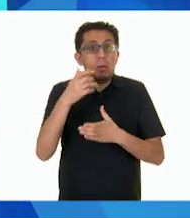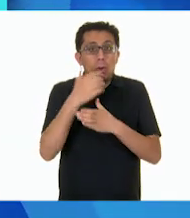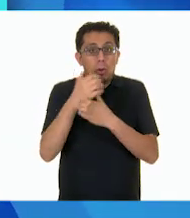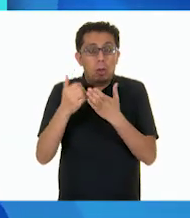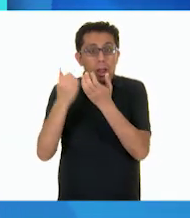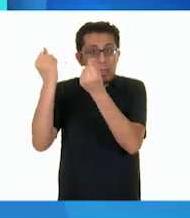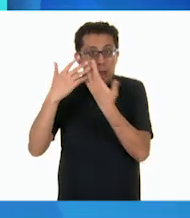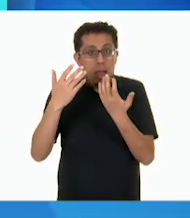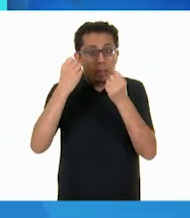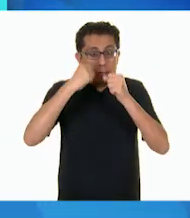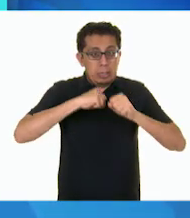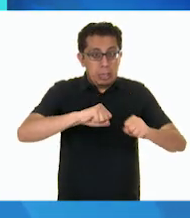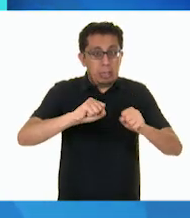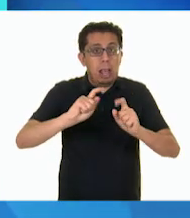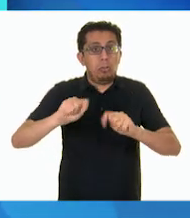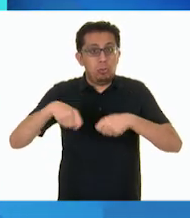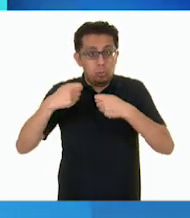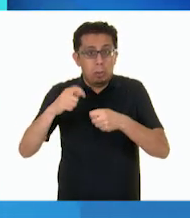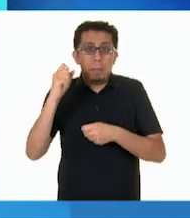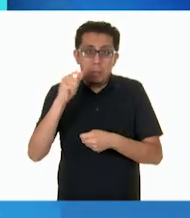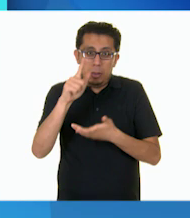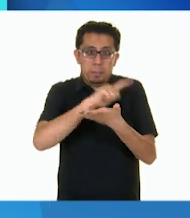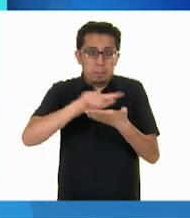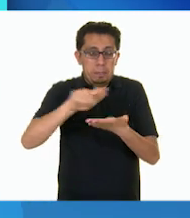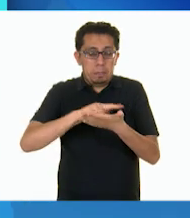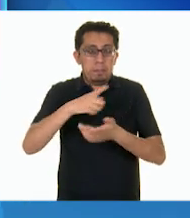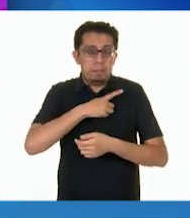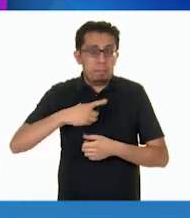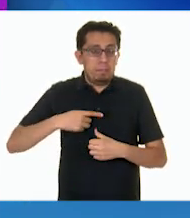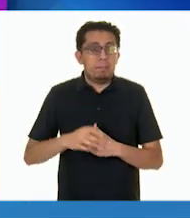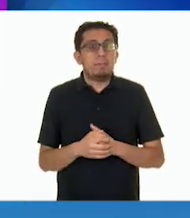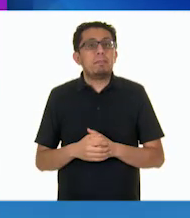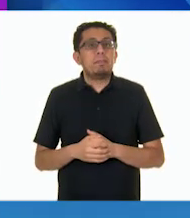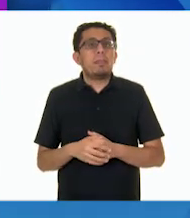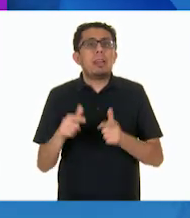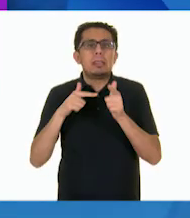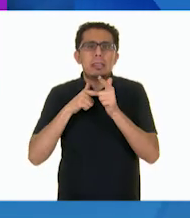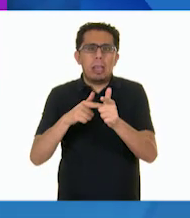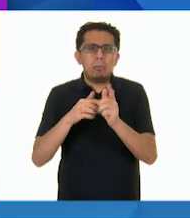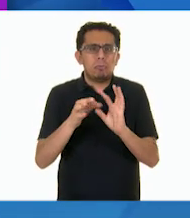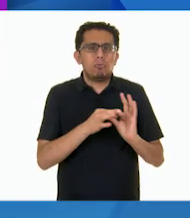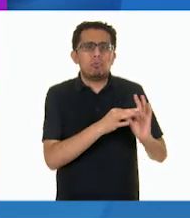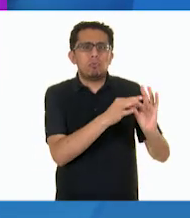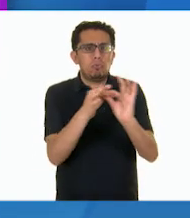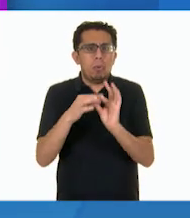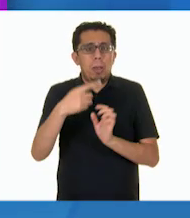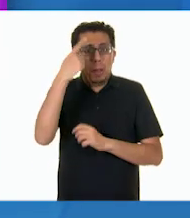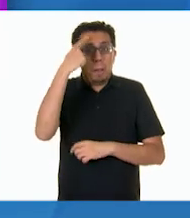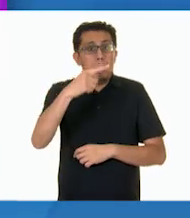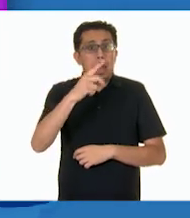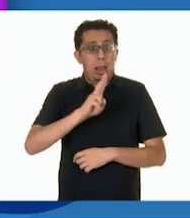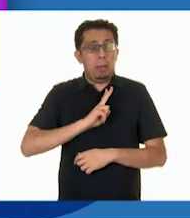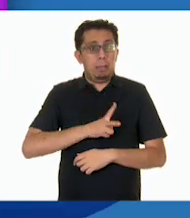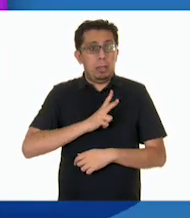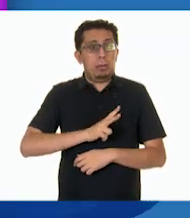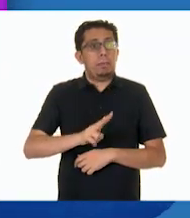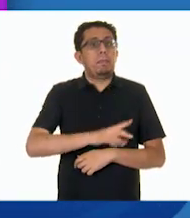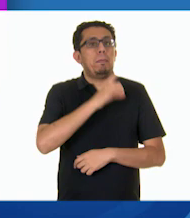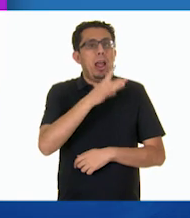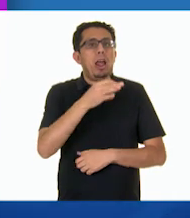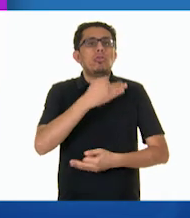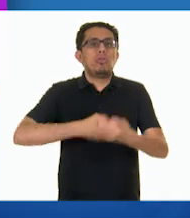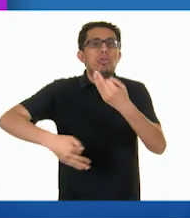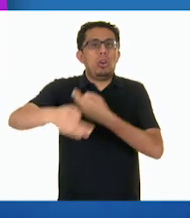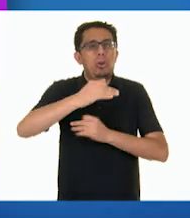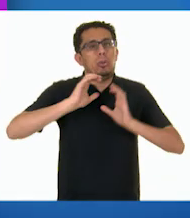las cosas que compres en la tienda o en el supermercado. Sigamos luchando juntos contra este virus, cuidándonos los